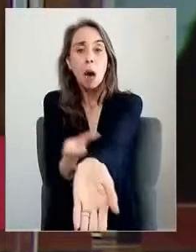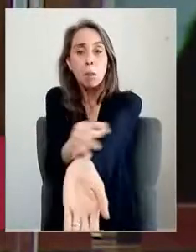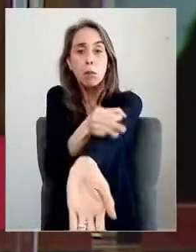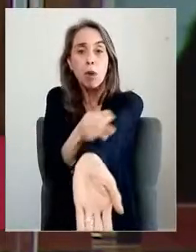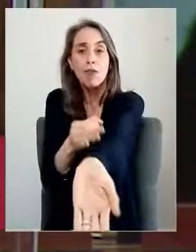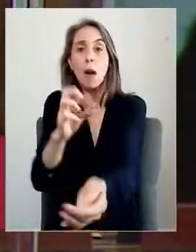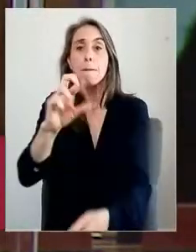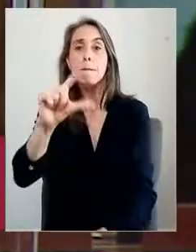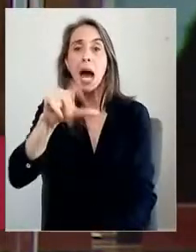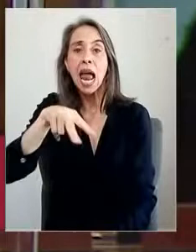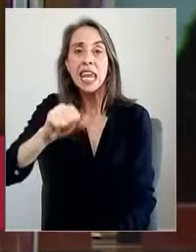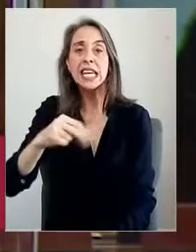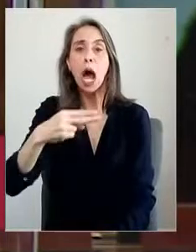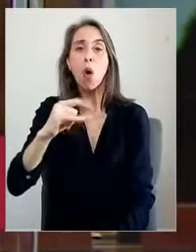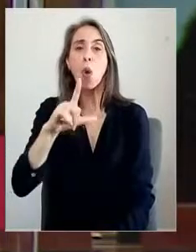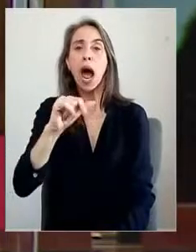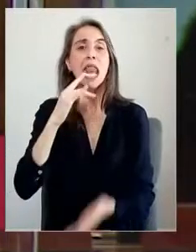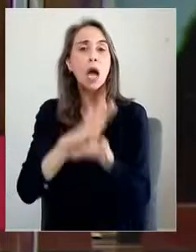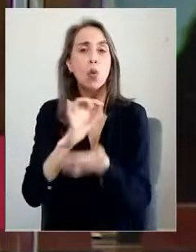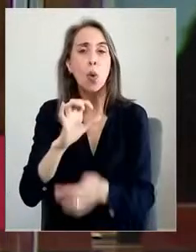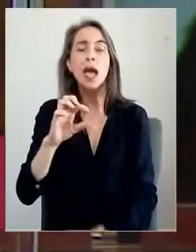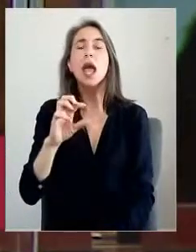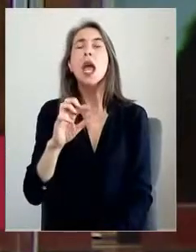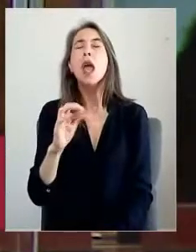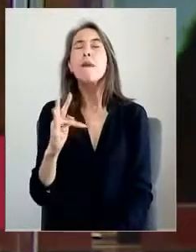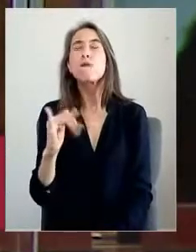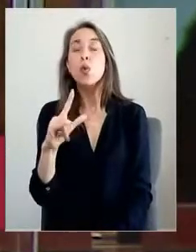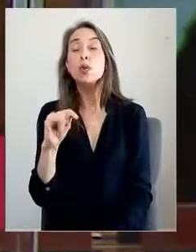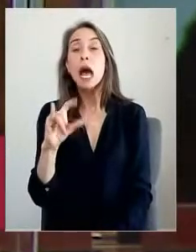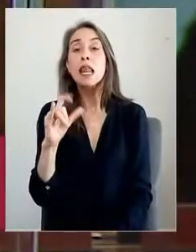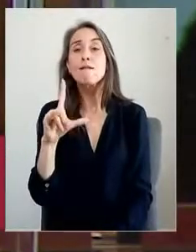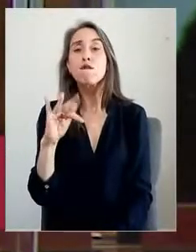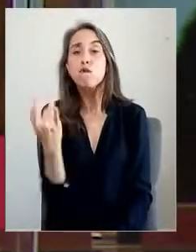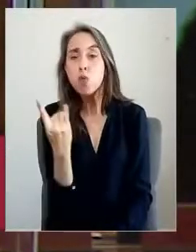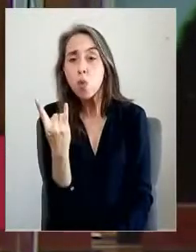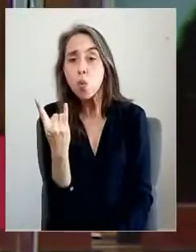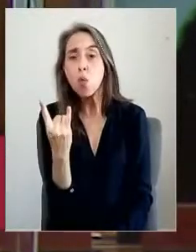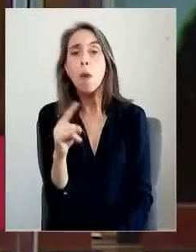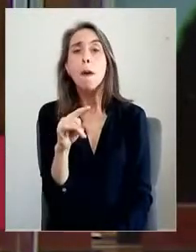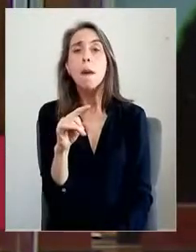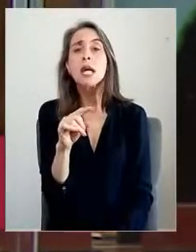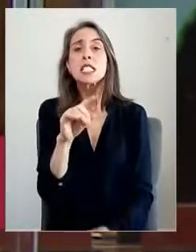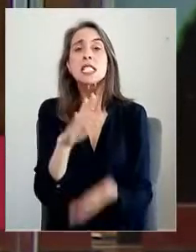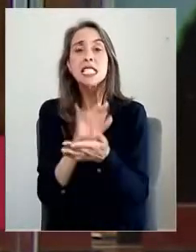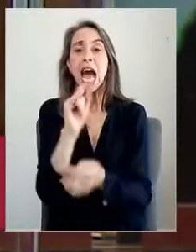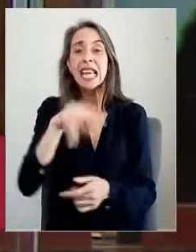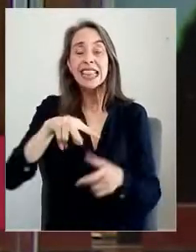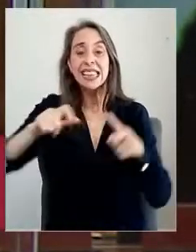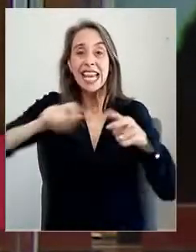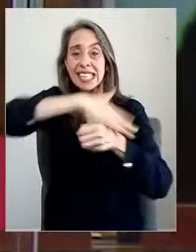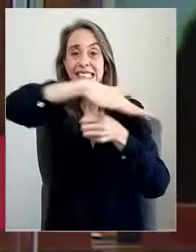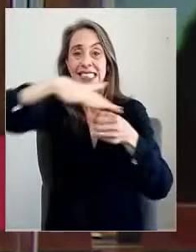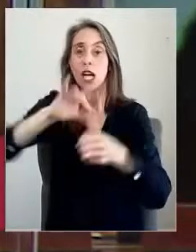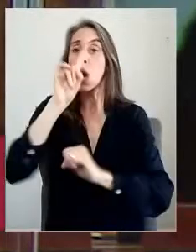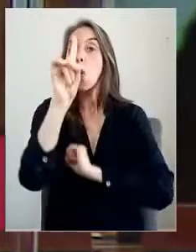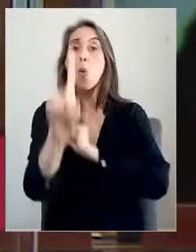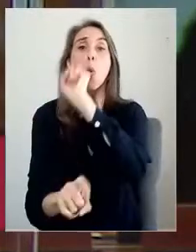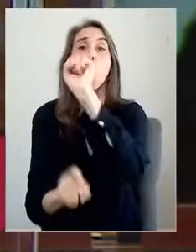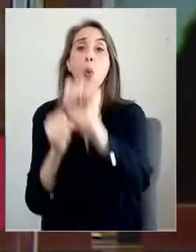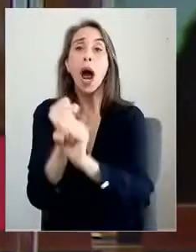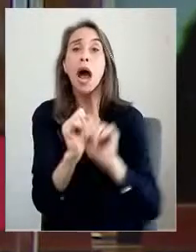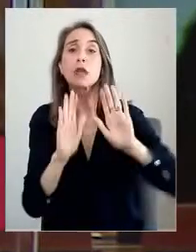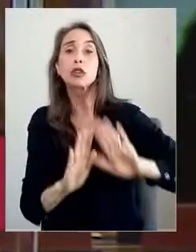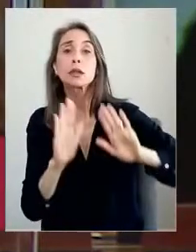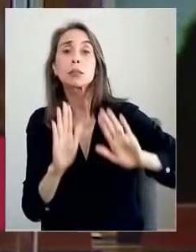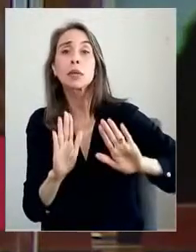Gualaihue, Palena, Futaleufú y Chaitén llevan más de un año con la bencina más